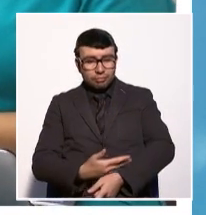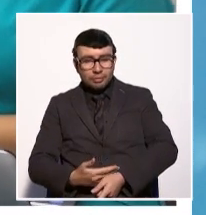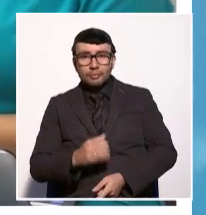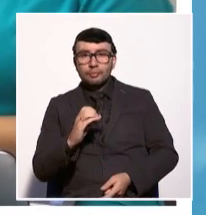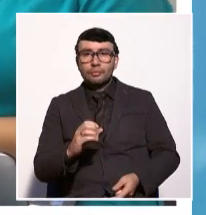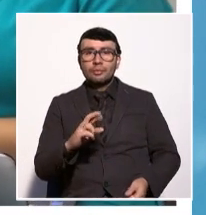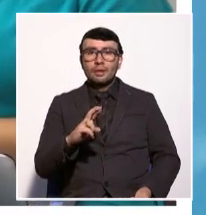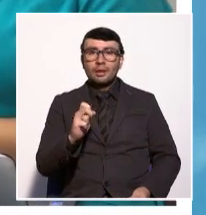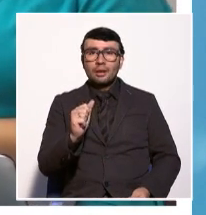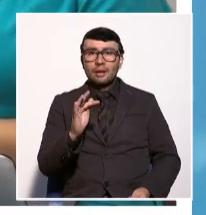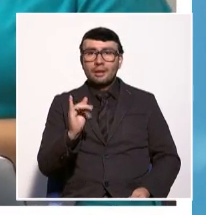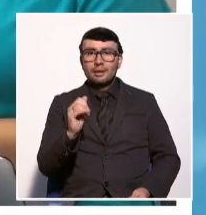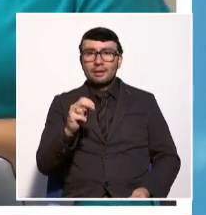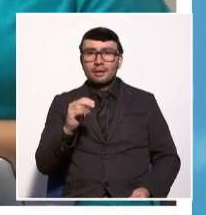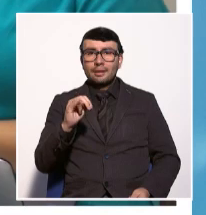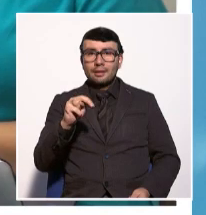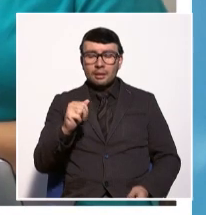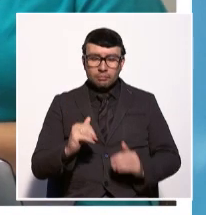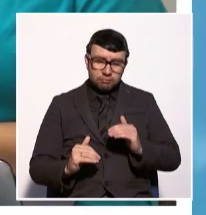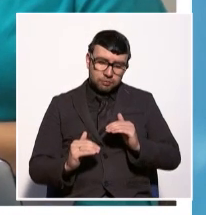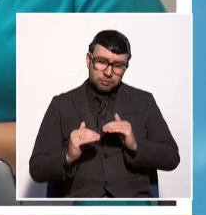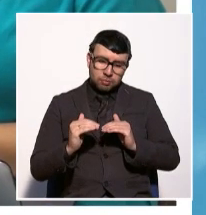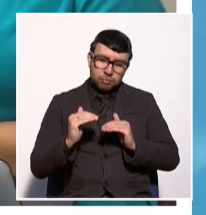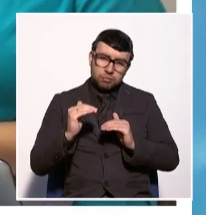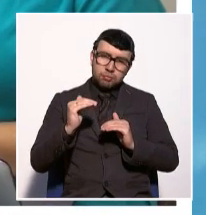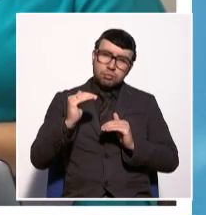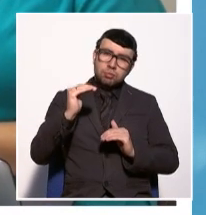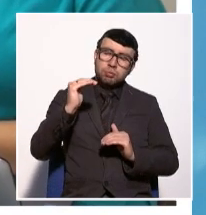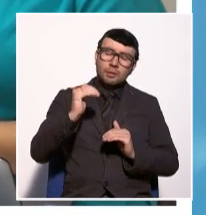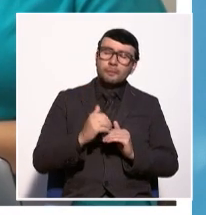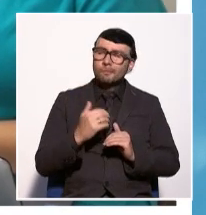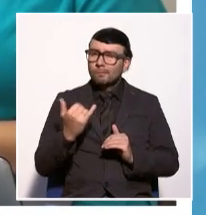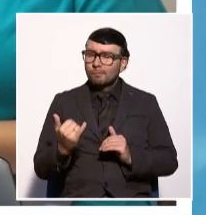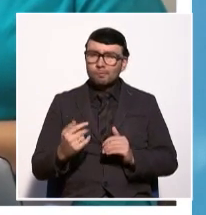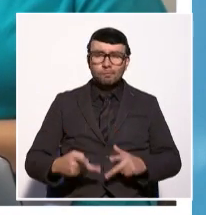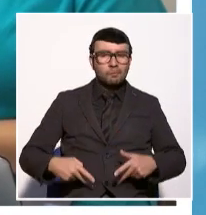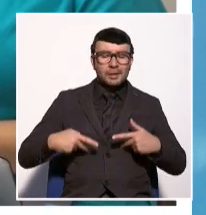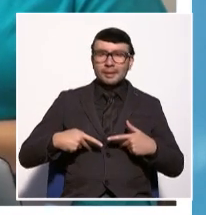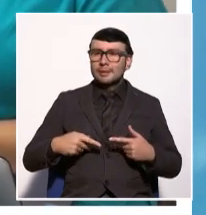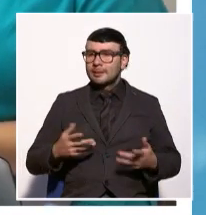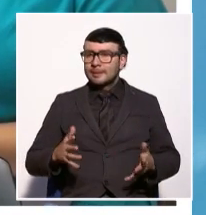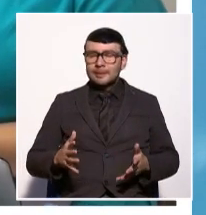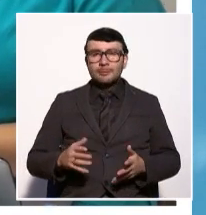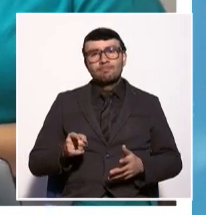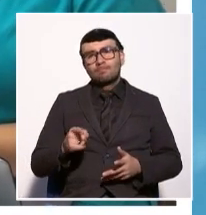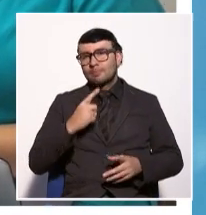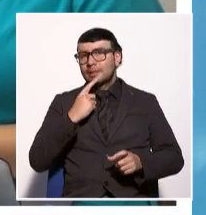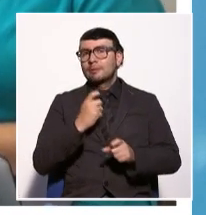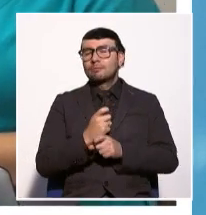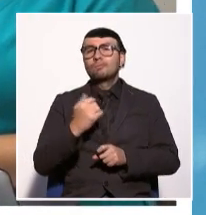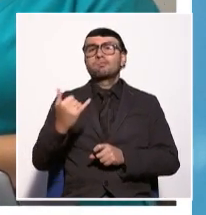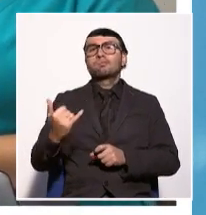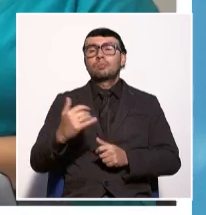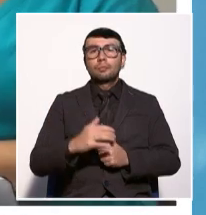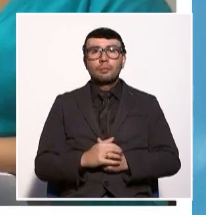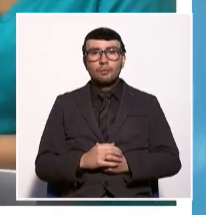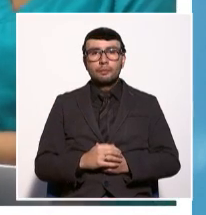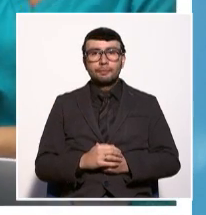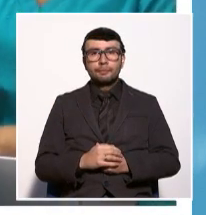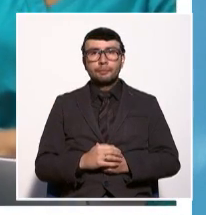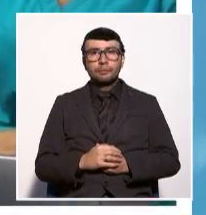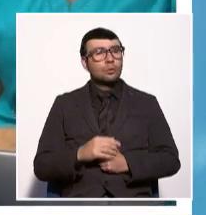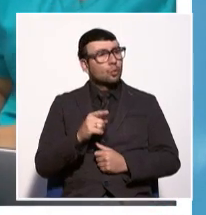subiendo dramática américas y pues la gente tenemos la calidad de marca usted lleva